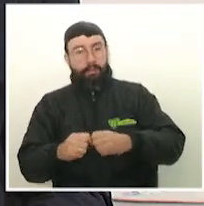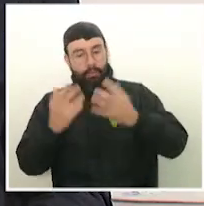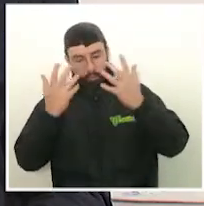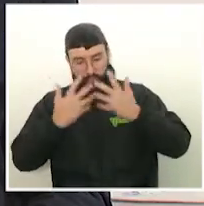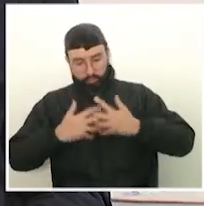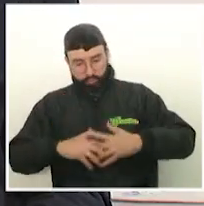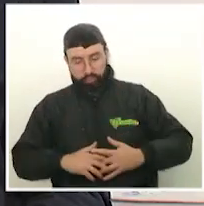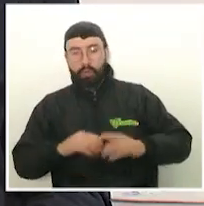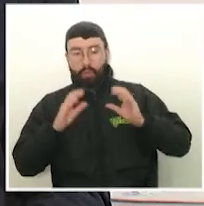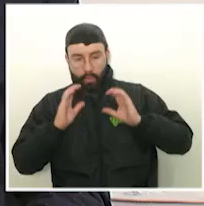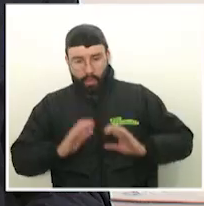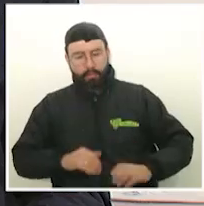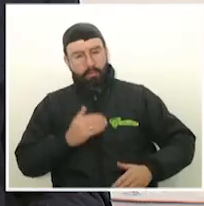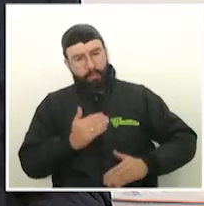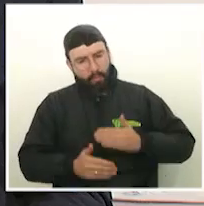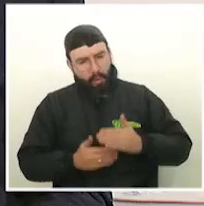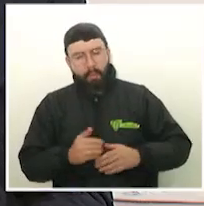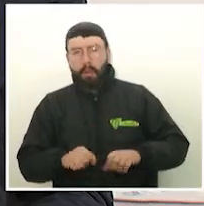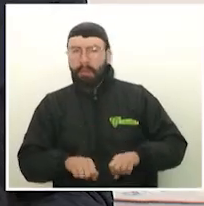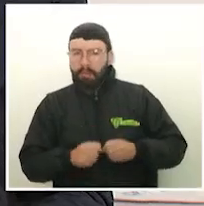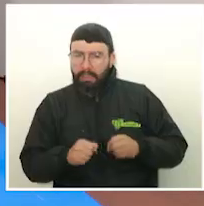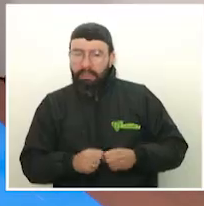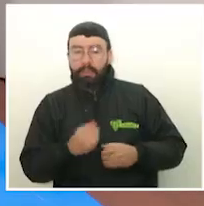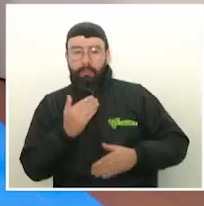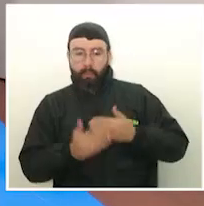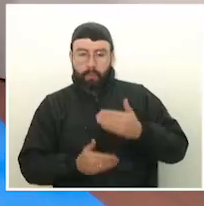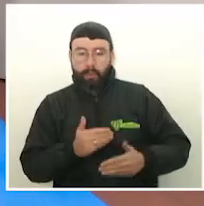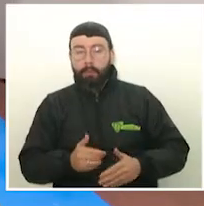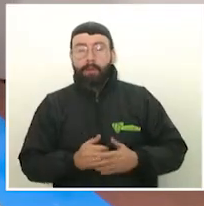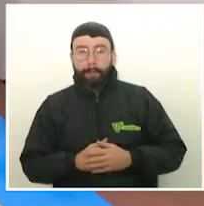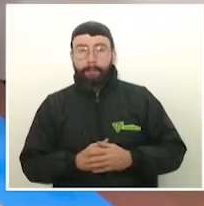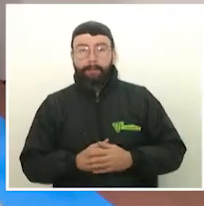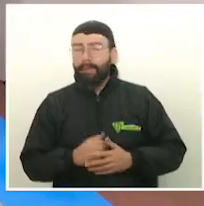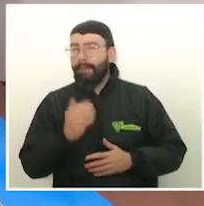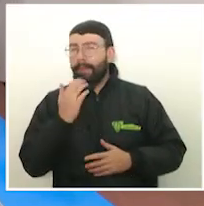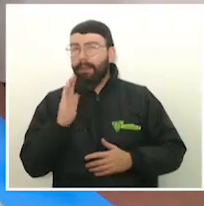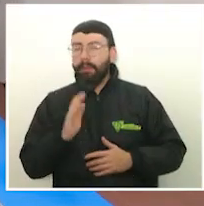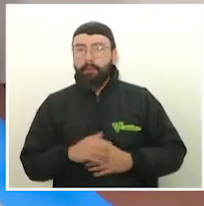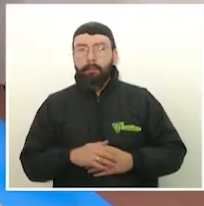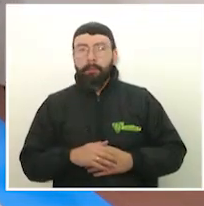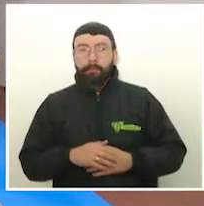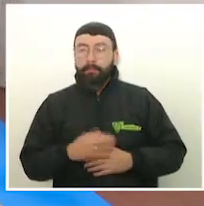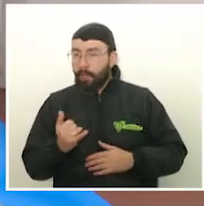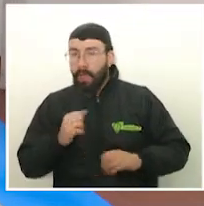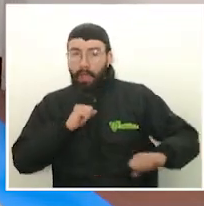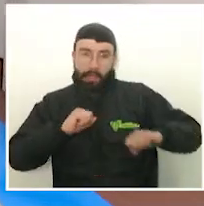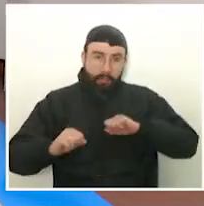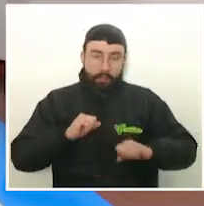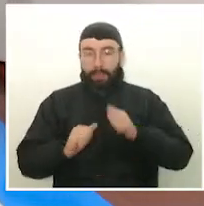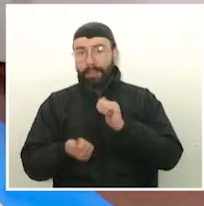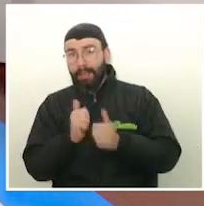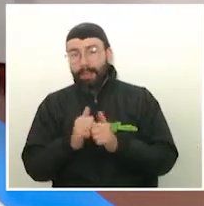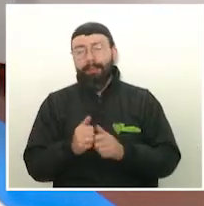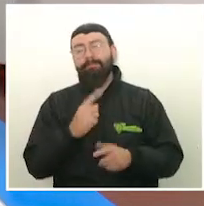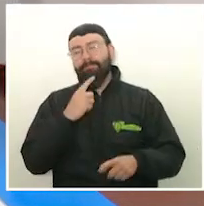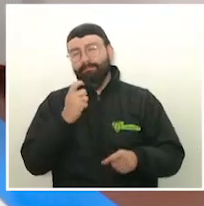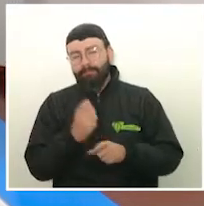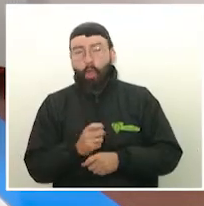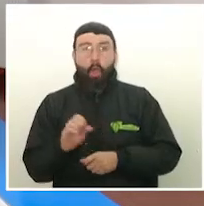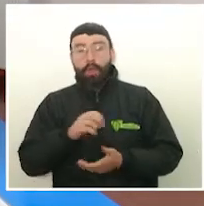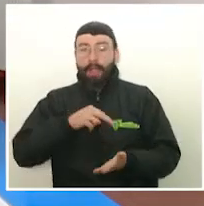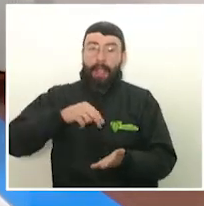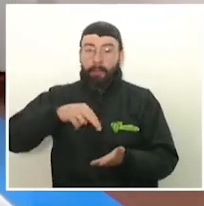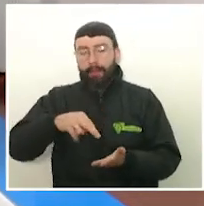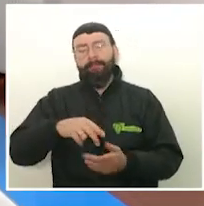sistémicamente nuestro cuerpo. Entonces, digamos, la parte de la actividad física, el caminar, el